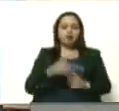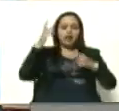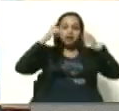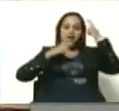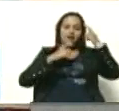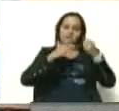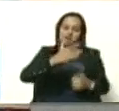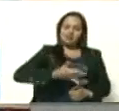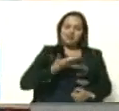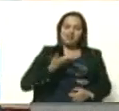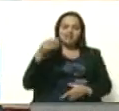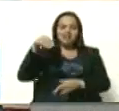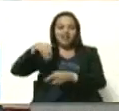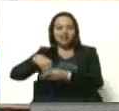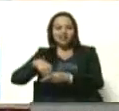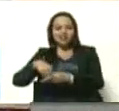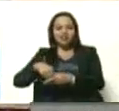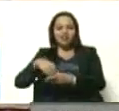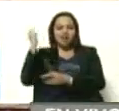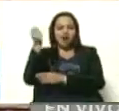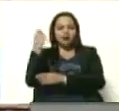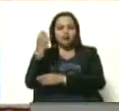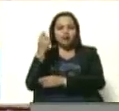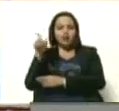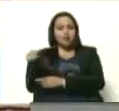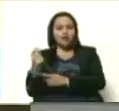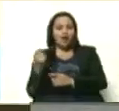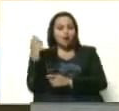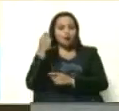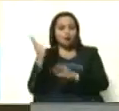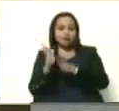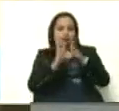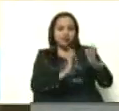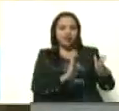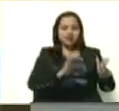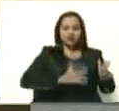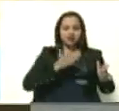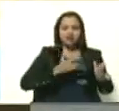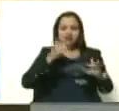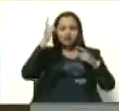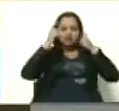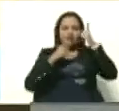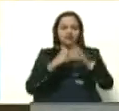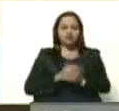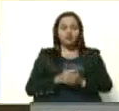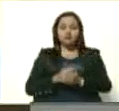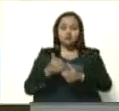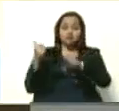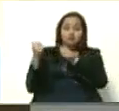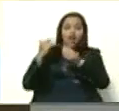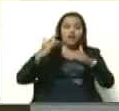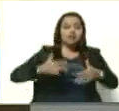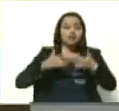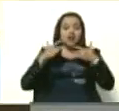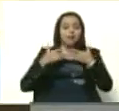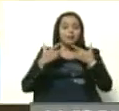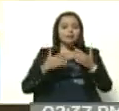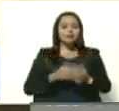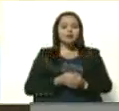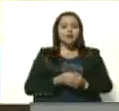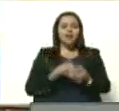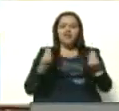Apure y el estado Apure es Hugo Chávez. Así lo sintió él siempre. Así lo vivió desde muy